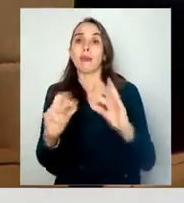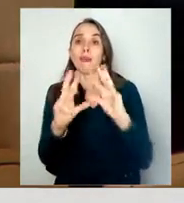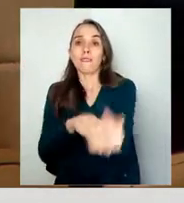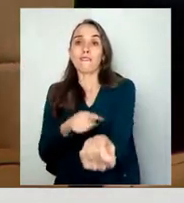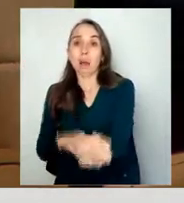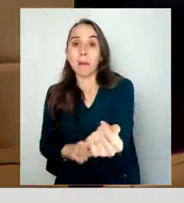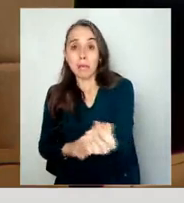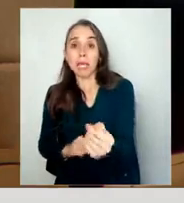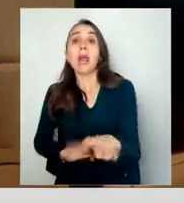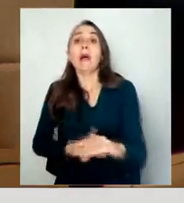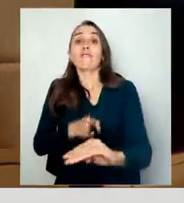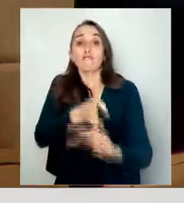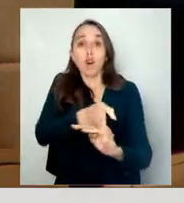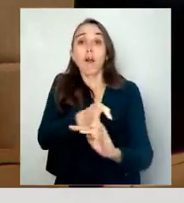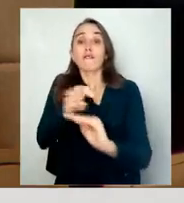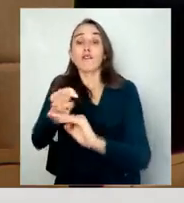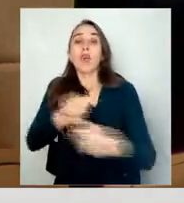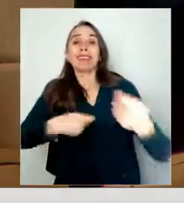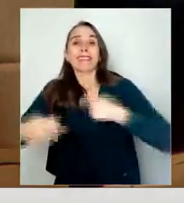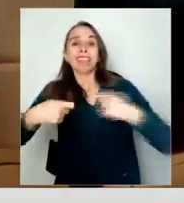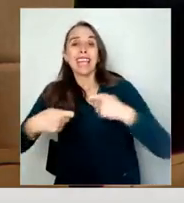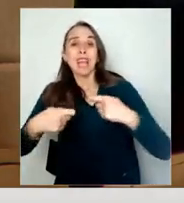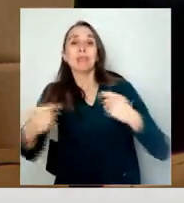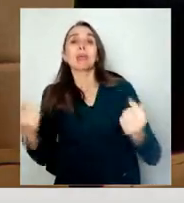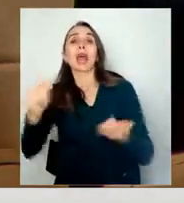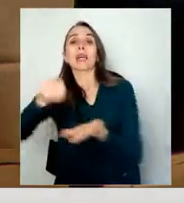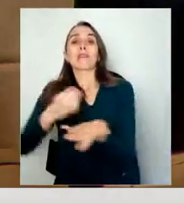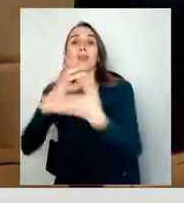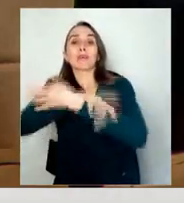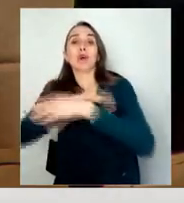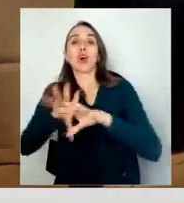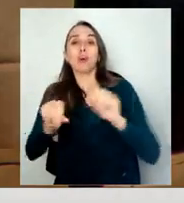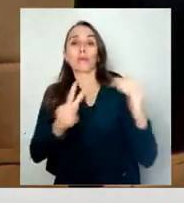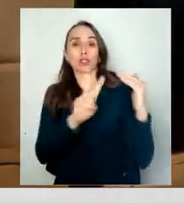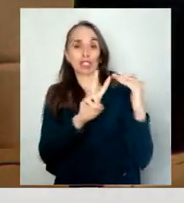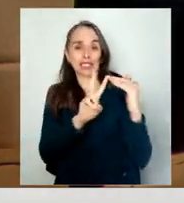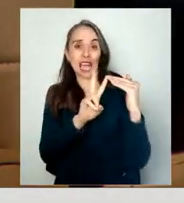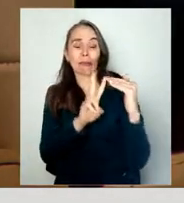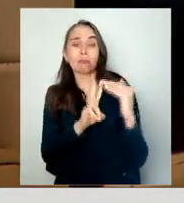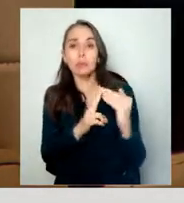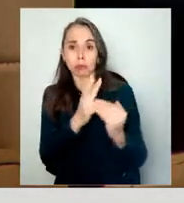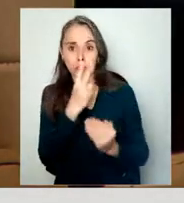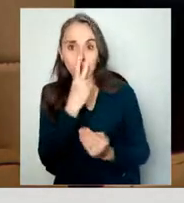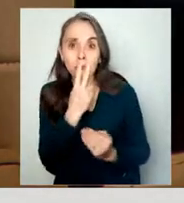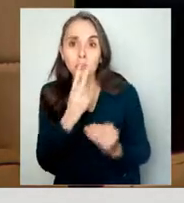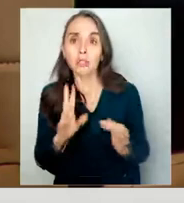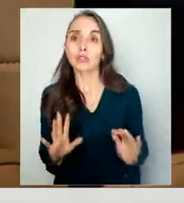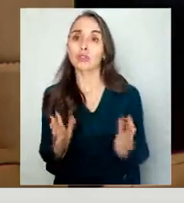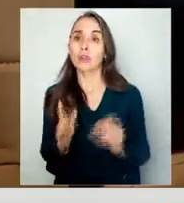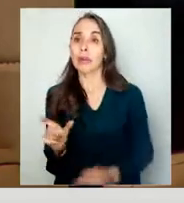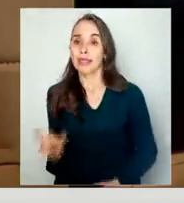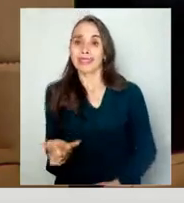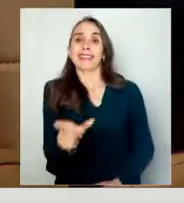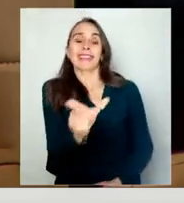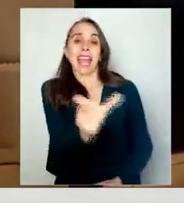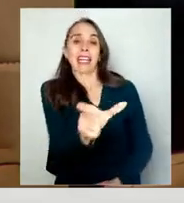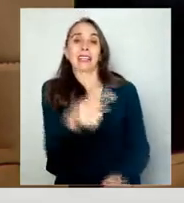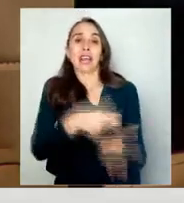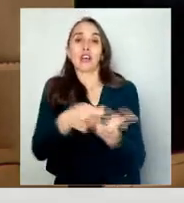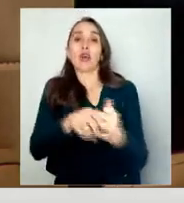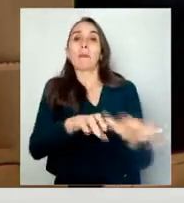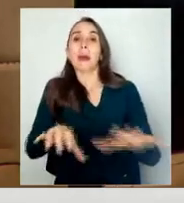al local comercial que está en convenio con el serbio y se encontraron con la sorpresa de que las tarjetas para comprar materiales de